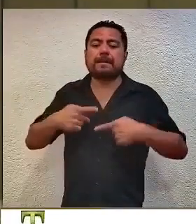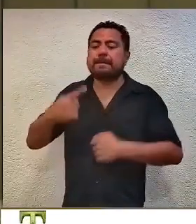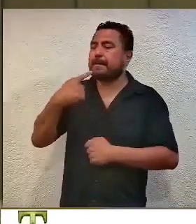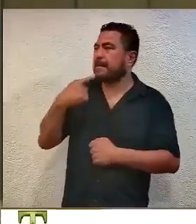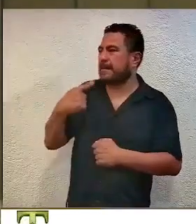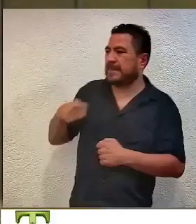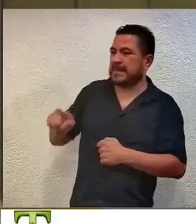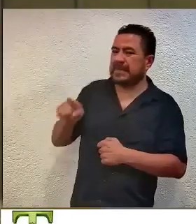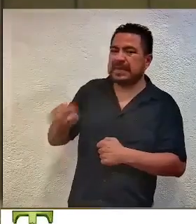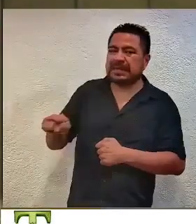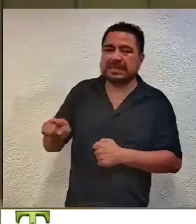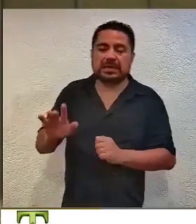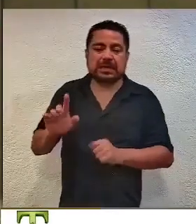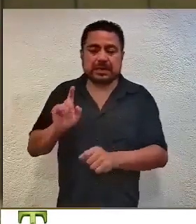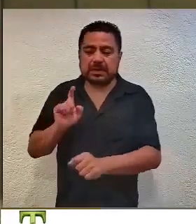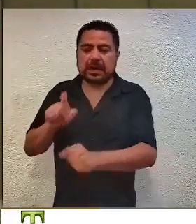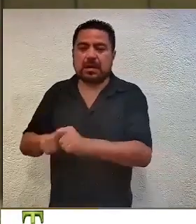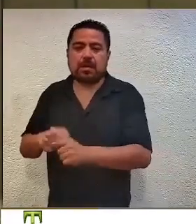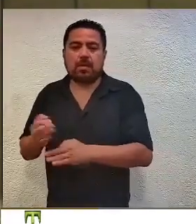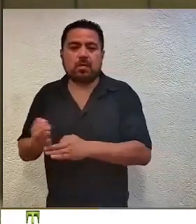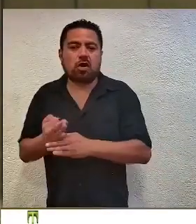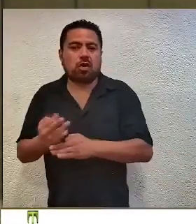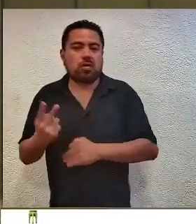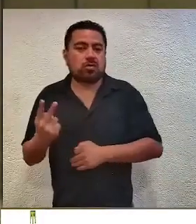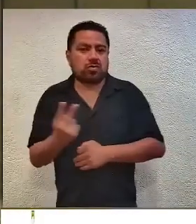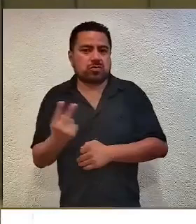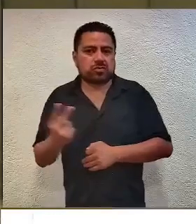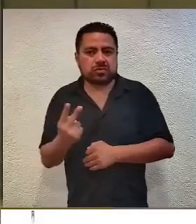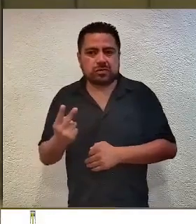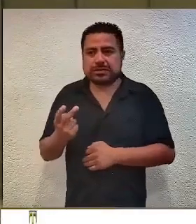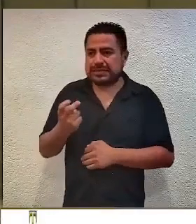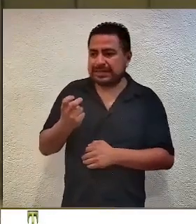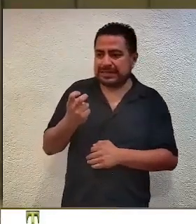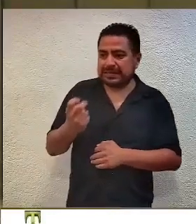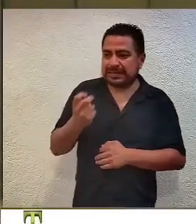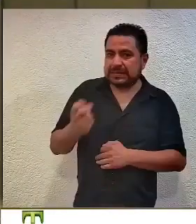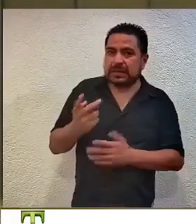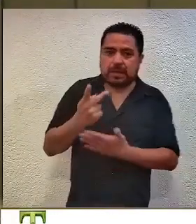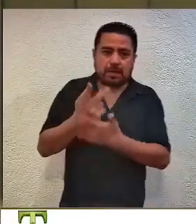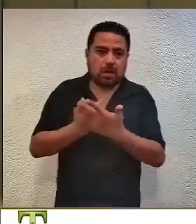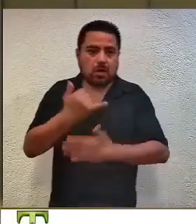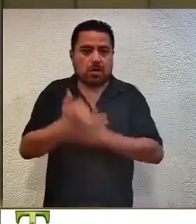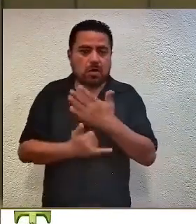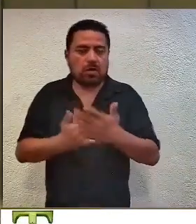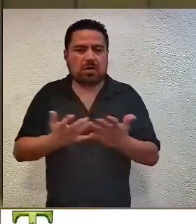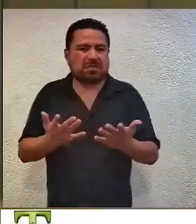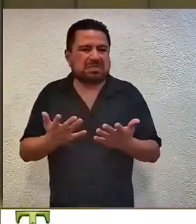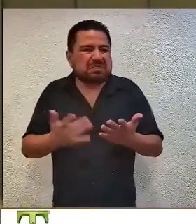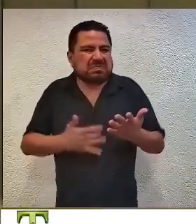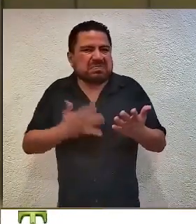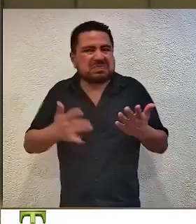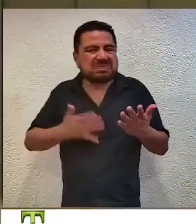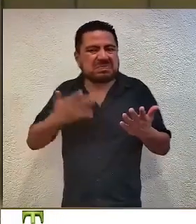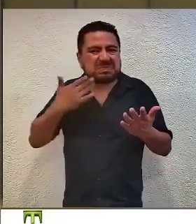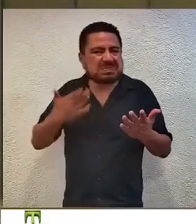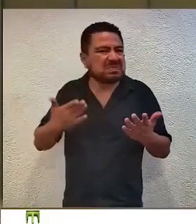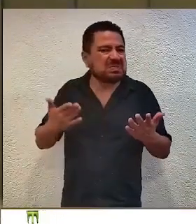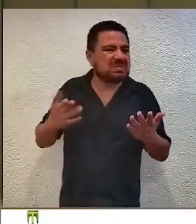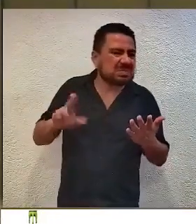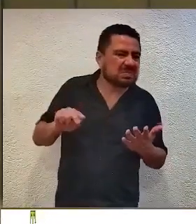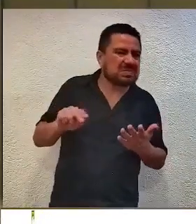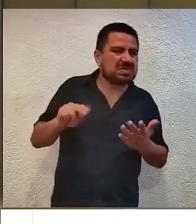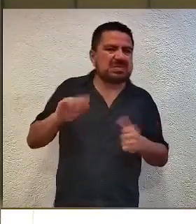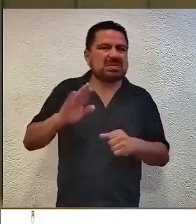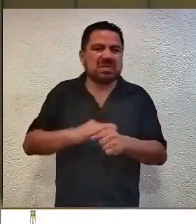denunciado son militantes de Morena. En ese sentido, el proyecto es ambiguo porque curiosamente